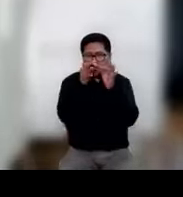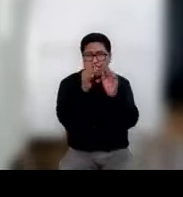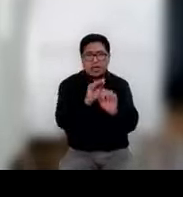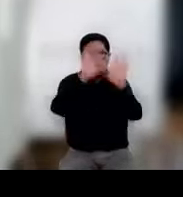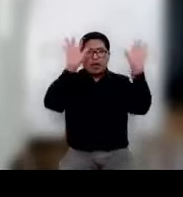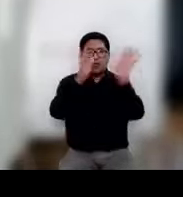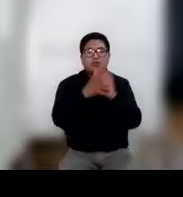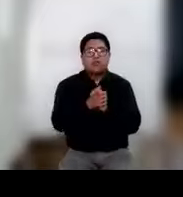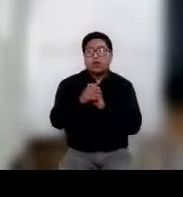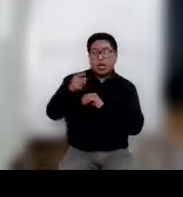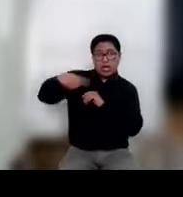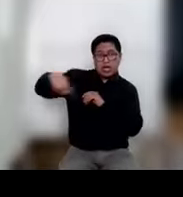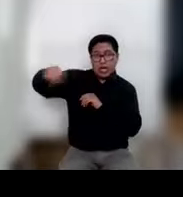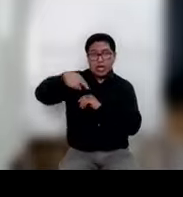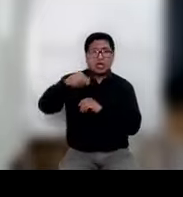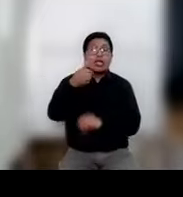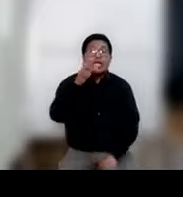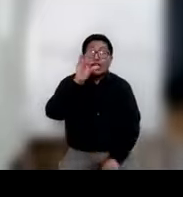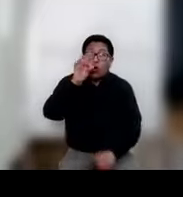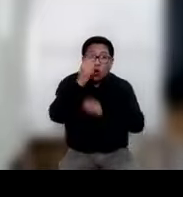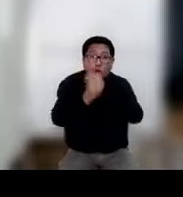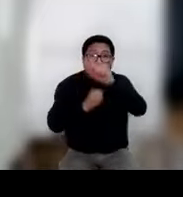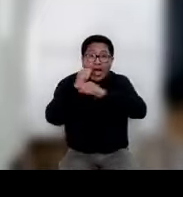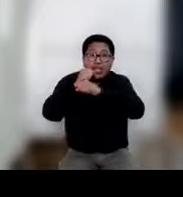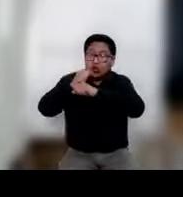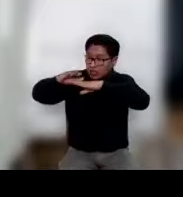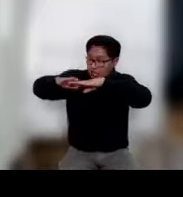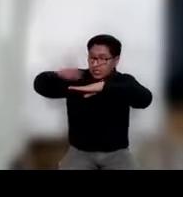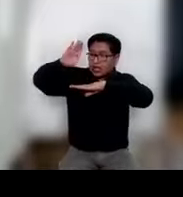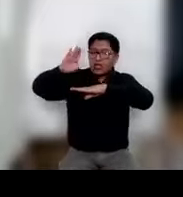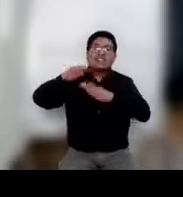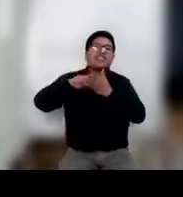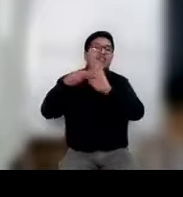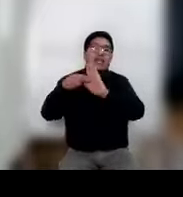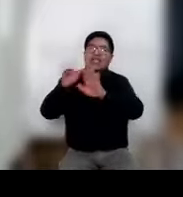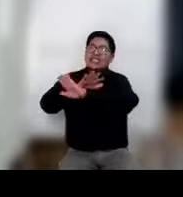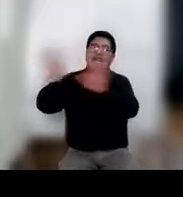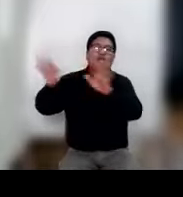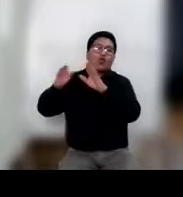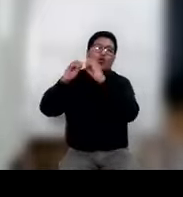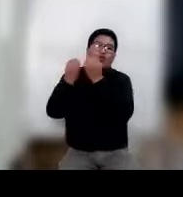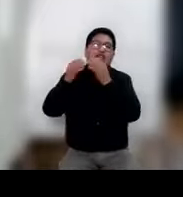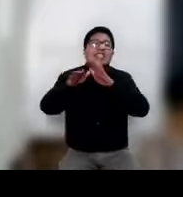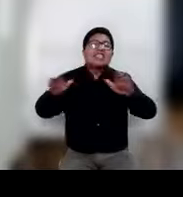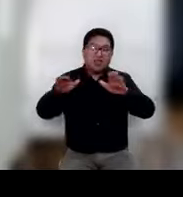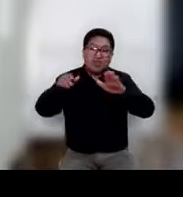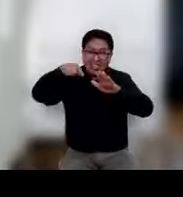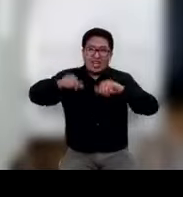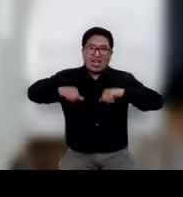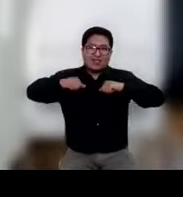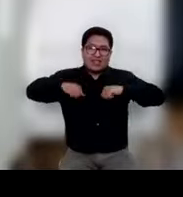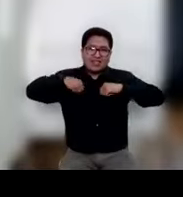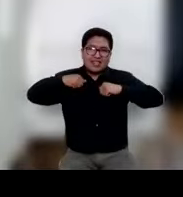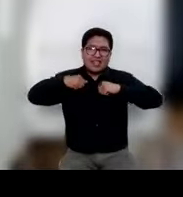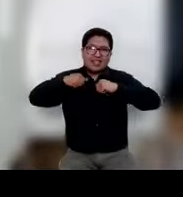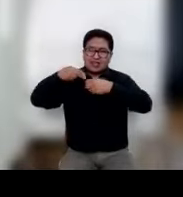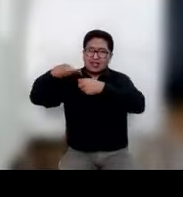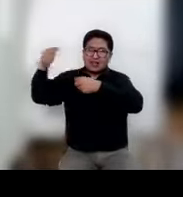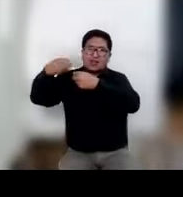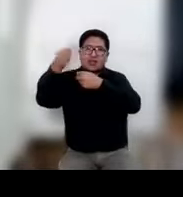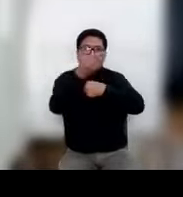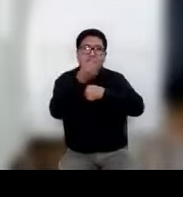ellos cumplen sus 18 años y salen de la organización bueno están en un constante en una